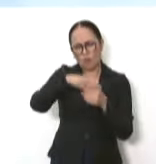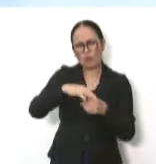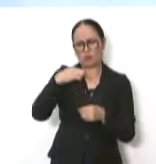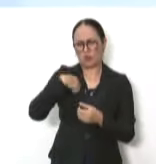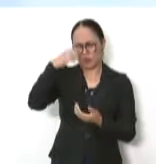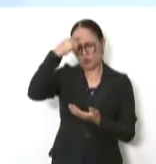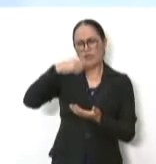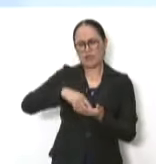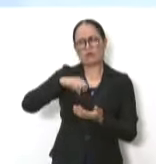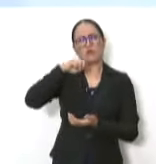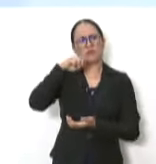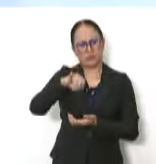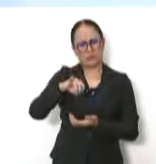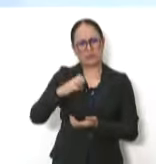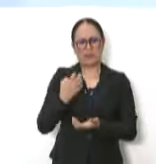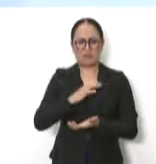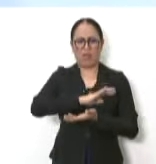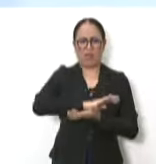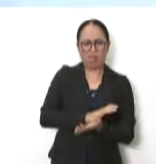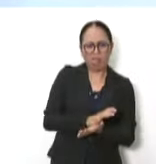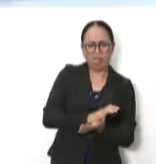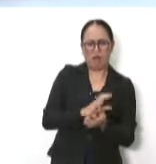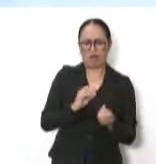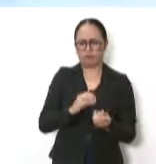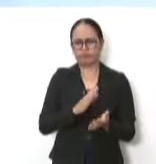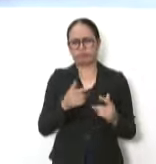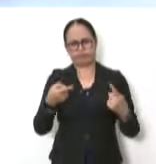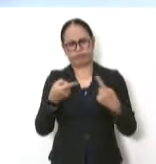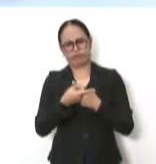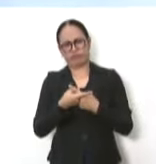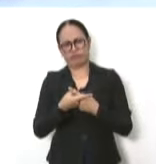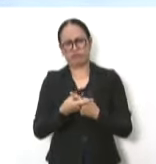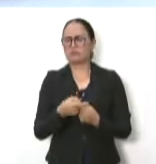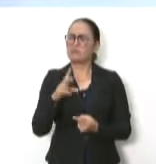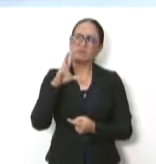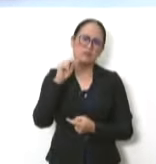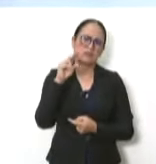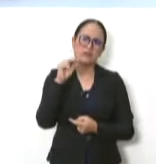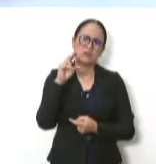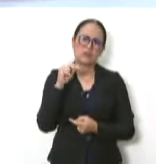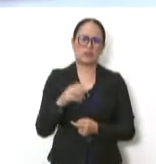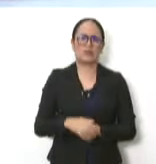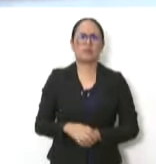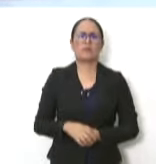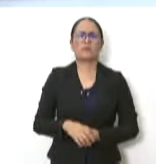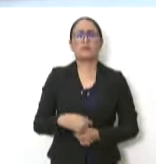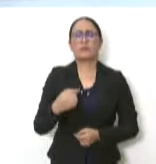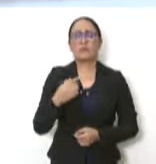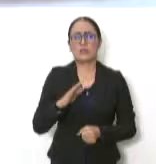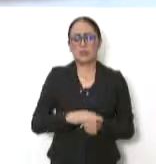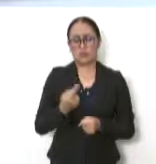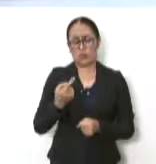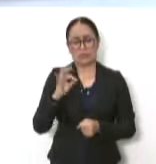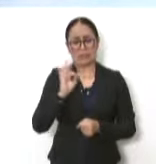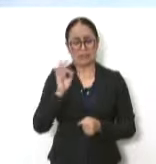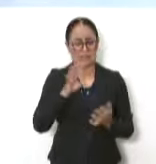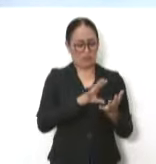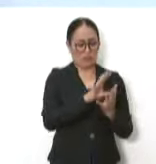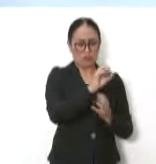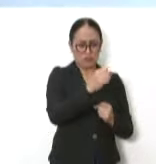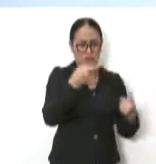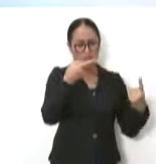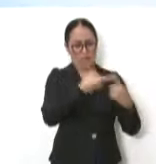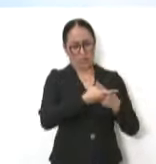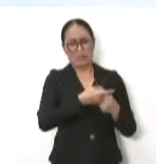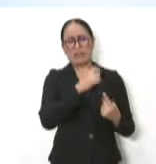es excluyente o no contradice, porque están, digamos, yo vería como inconstitucional si no